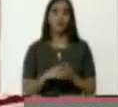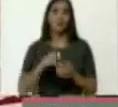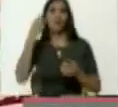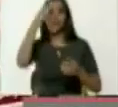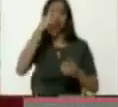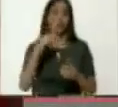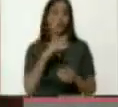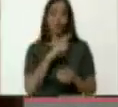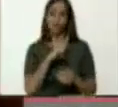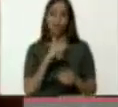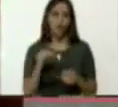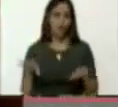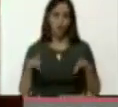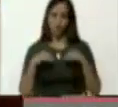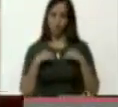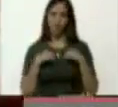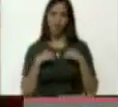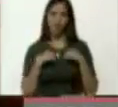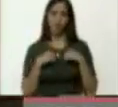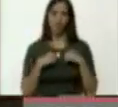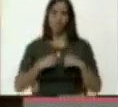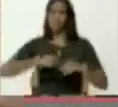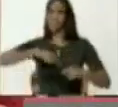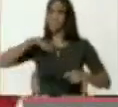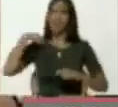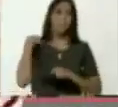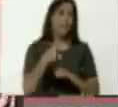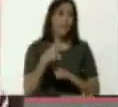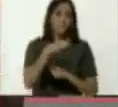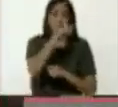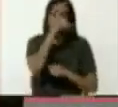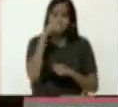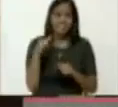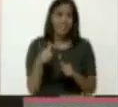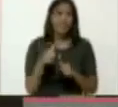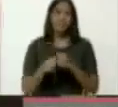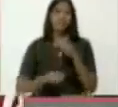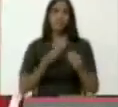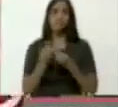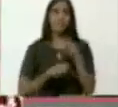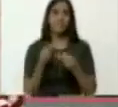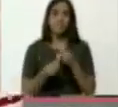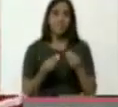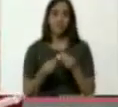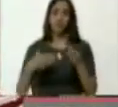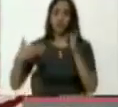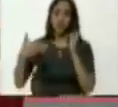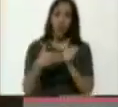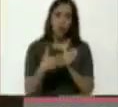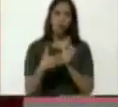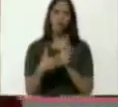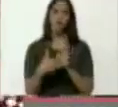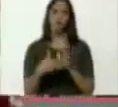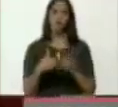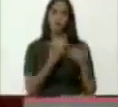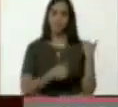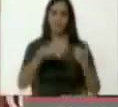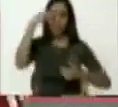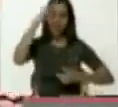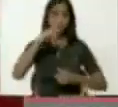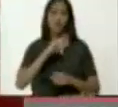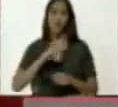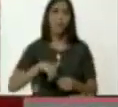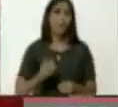caló ni siquiera la plata del narcotráfico que se hizo, que hicieron un pote en contra de López Obrador. No caló,